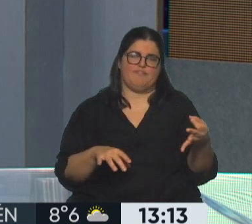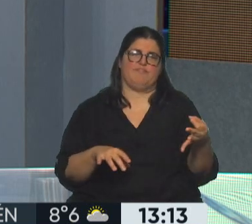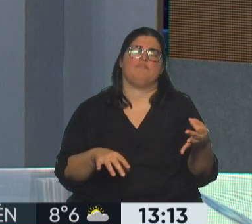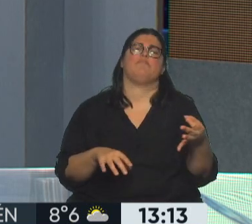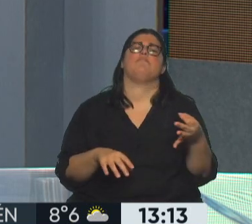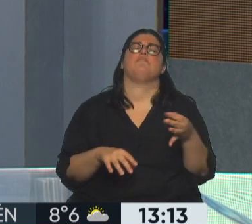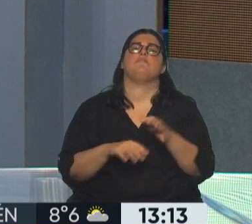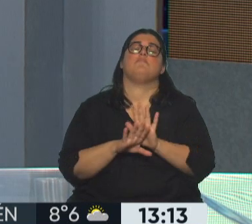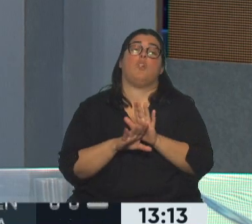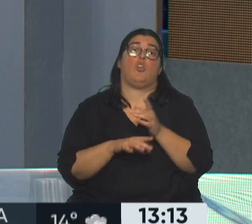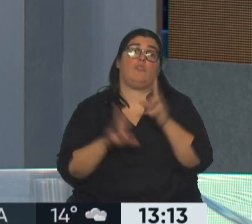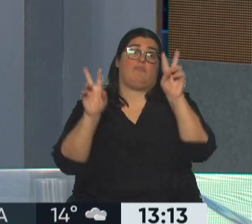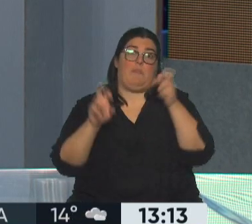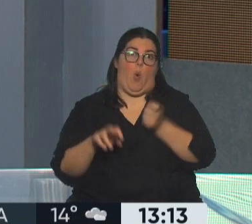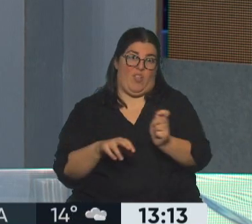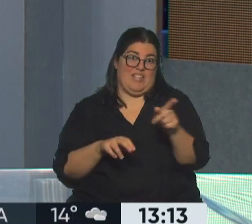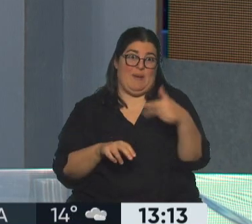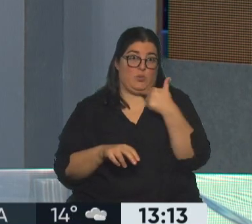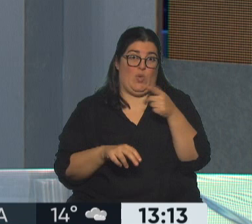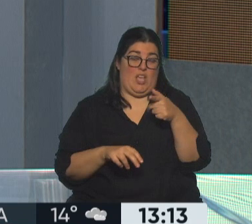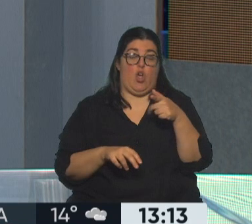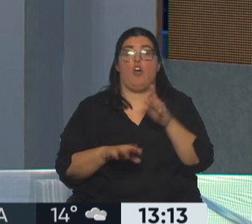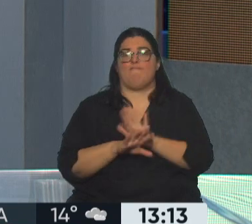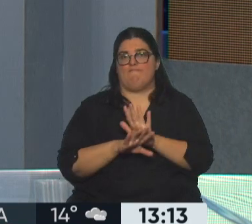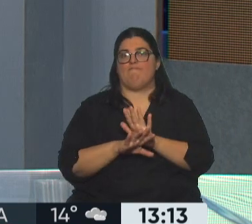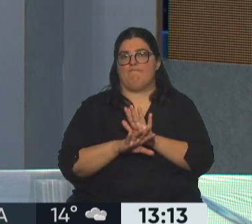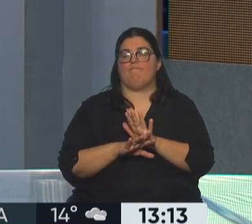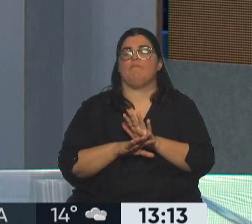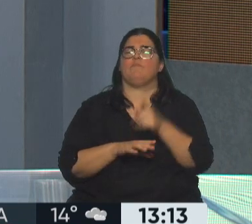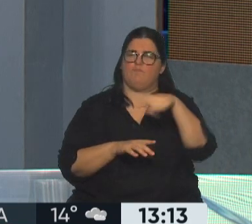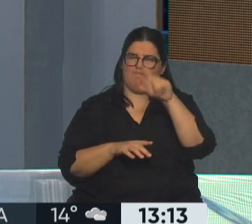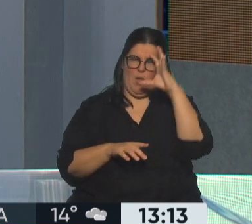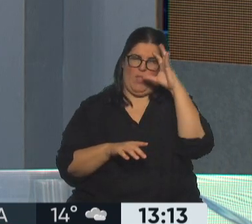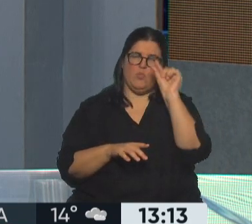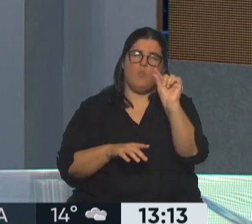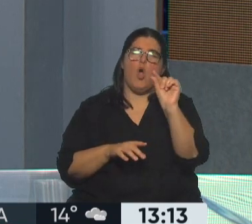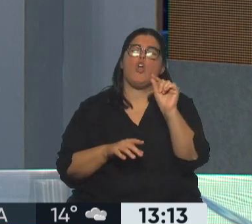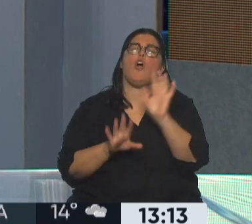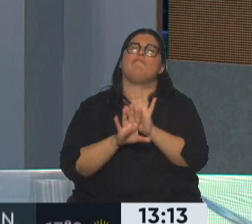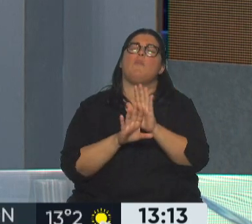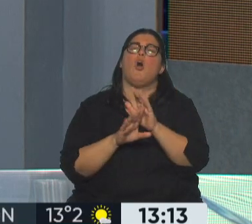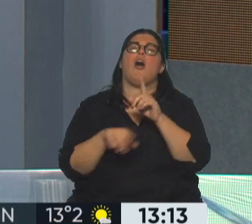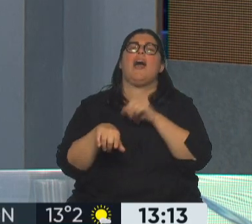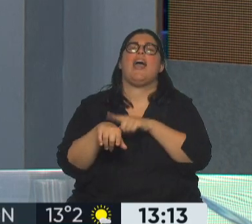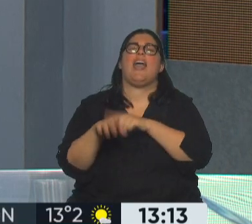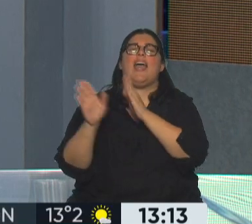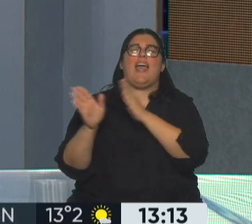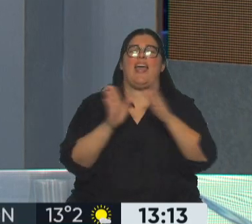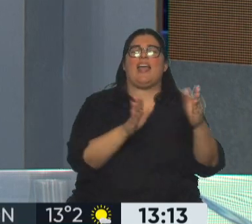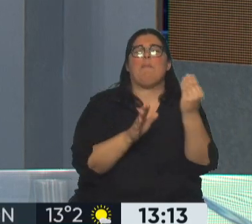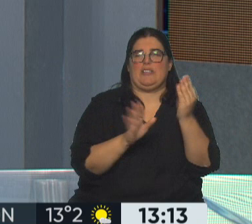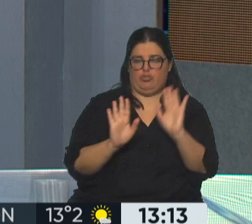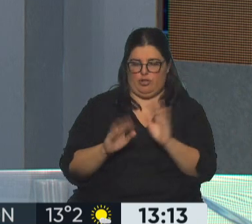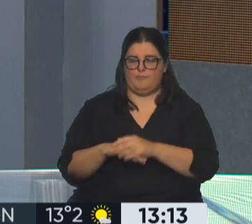en términos judiciales para el hijo de Petro, que recordemos, vamos a tratar de trazar una suerte de genealogía de lo que vino sucediendo,